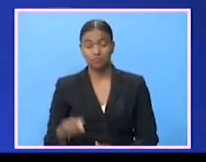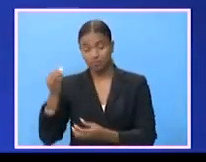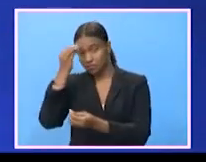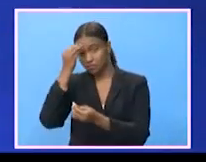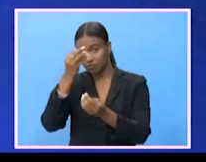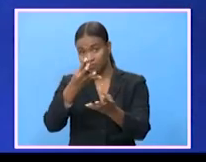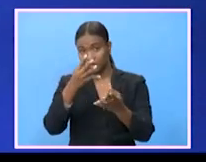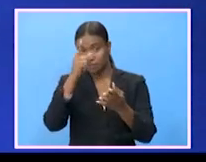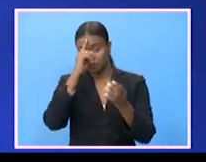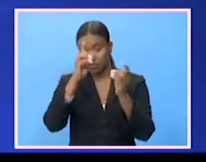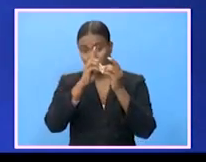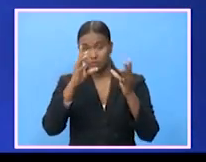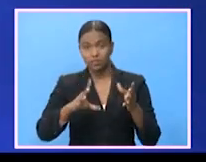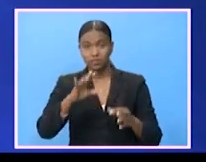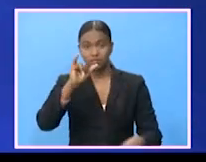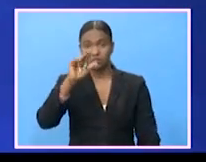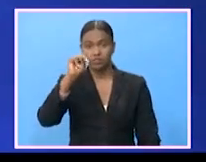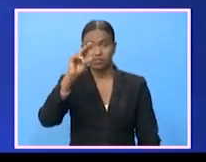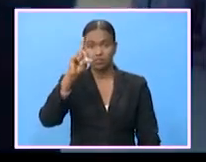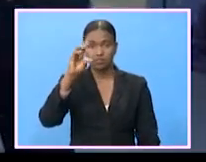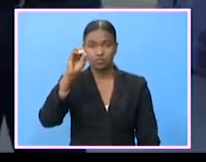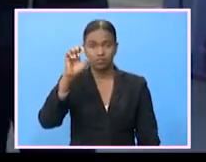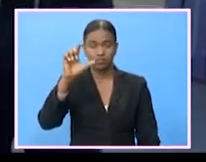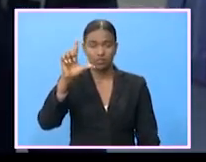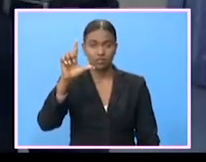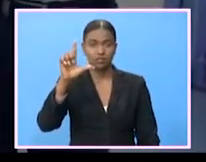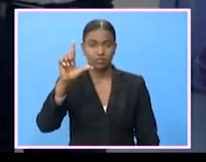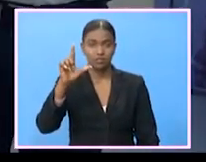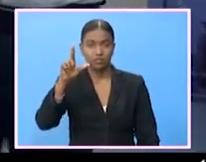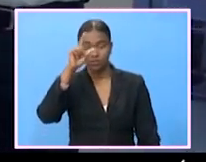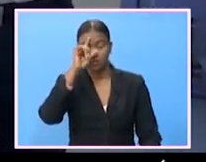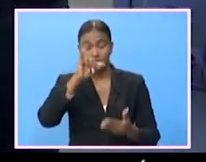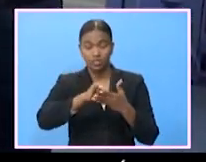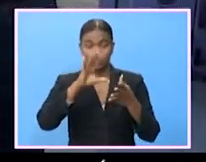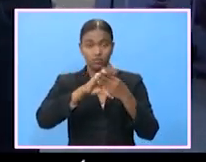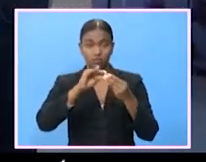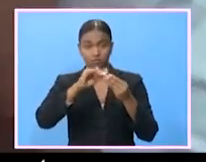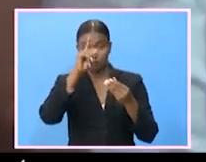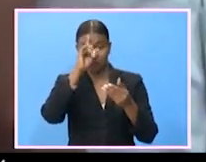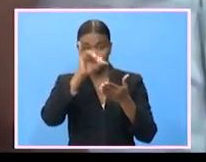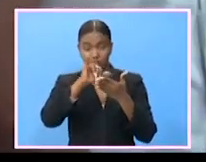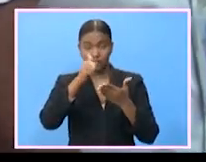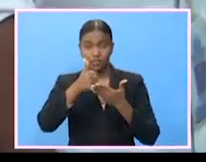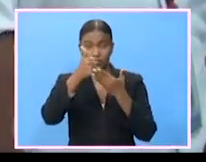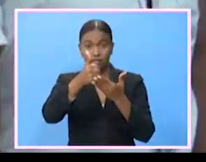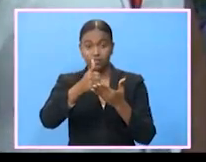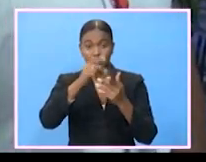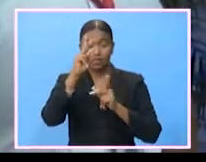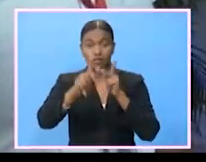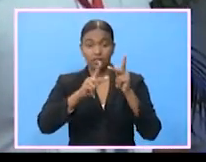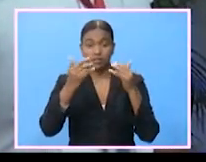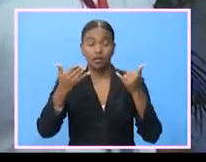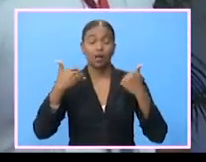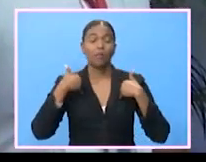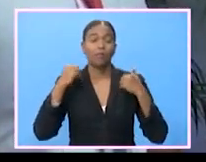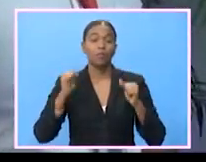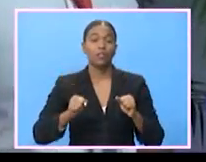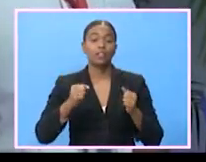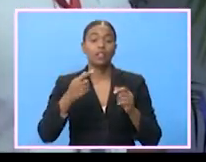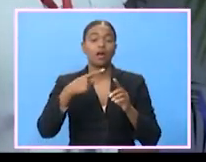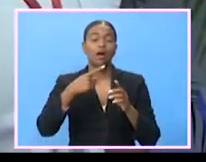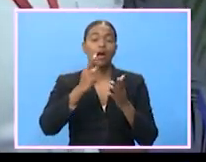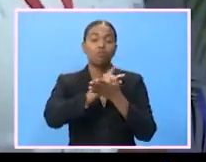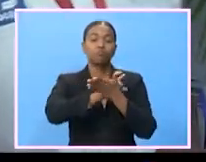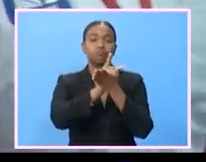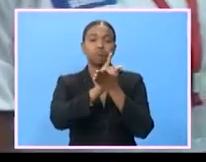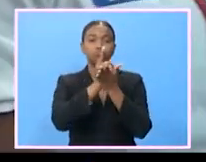a conocer por el director del INDOCAL, Lorenzo Ramírez, quien explicó que con esta iniciativa la población podrá contar con medidores eléctricos y